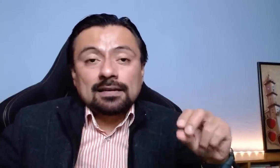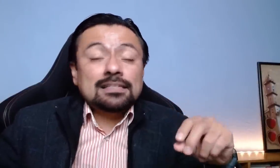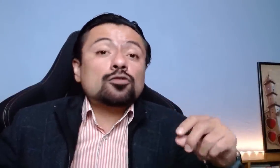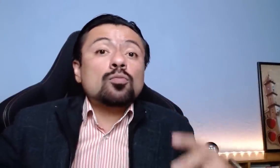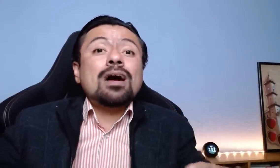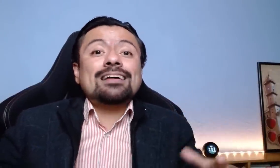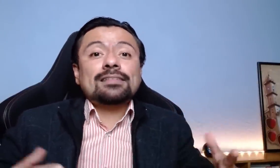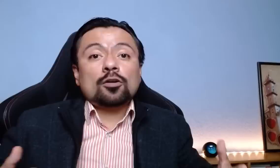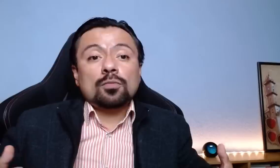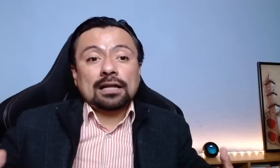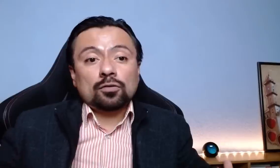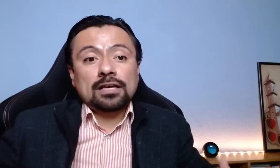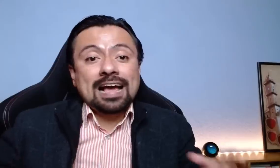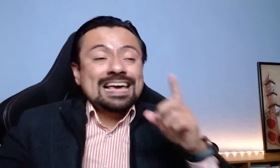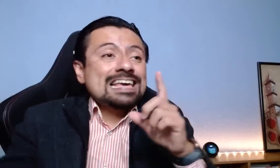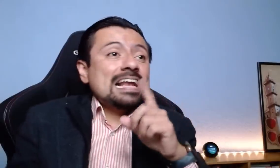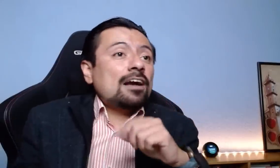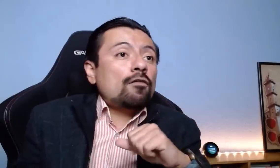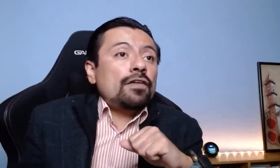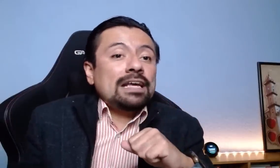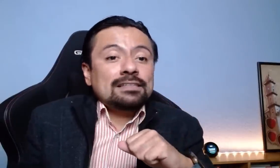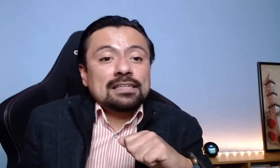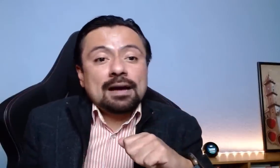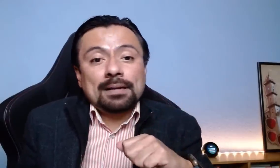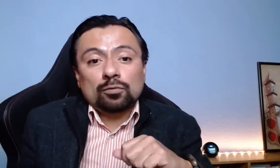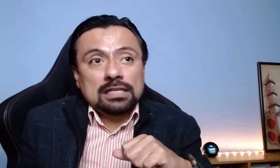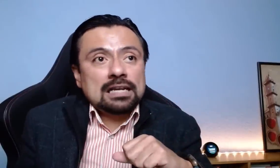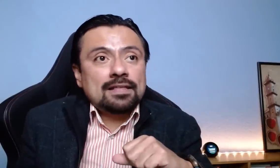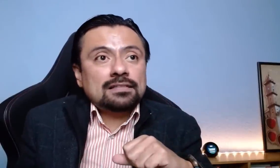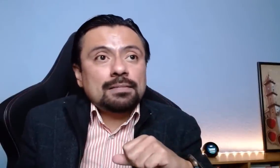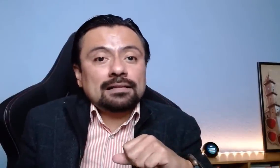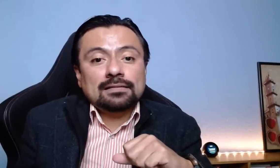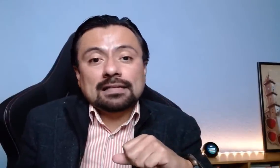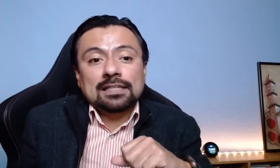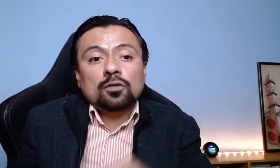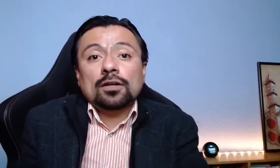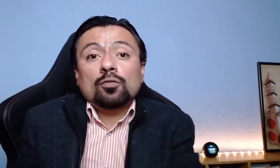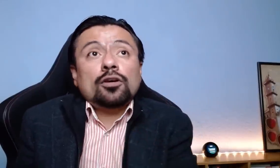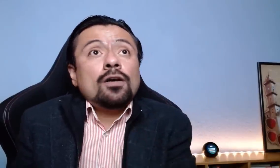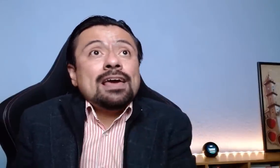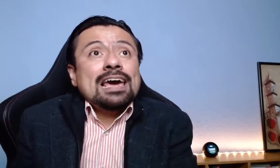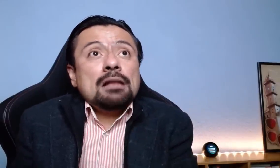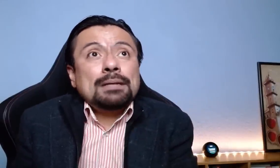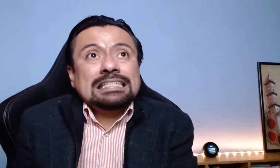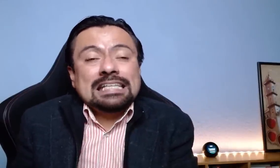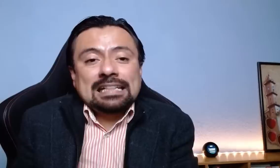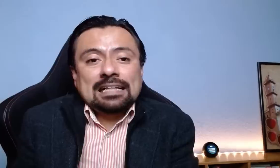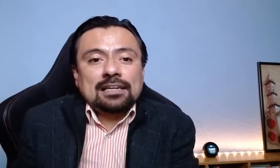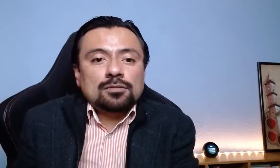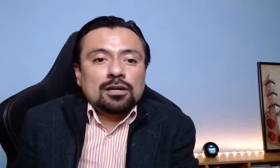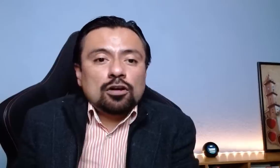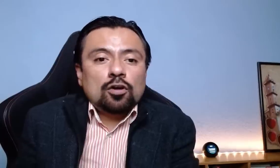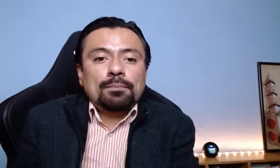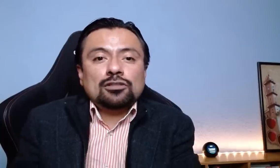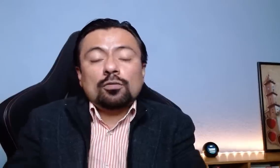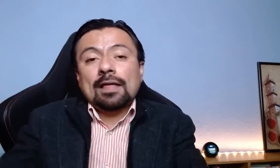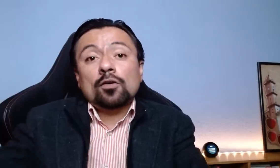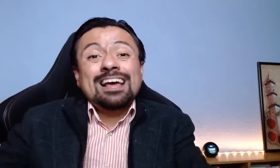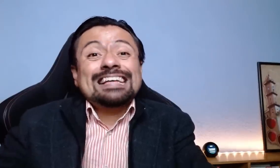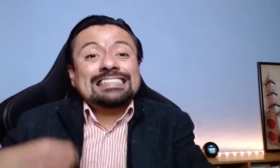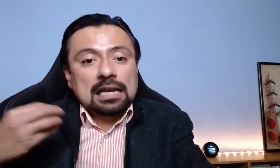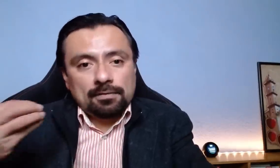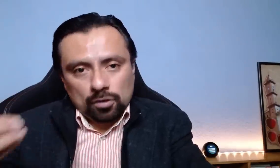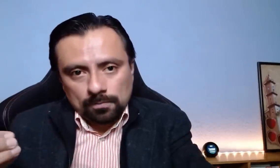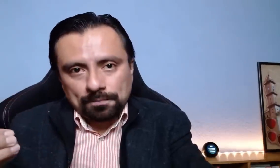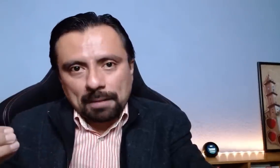Retes, se sumó a esta convocatoria. Y en la conferencia matutina de este martes 5 de julio, el presidente Andrés Manuel López